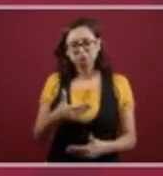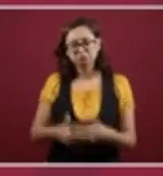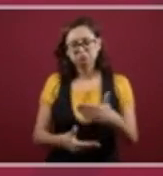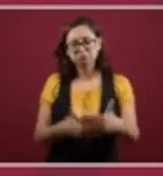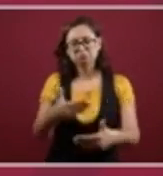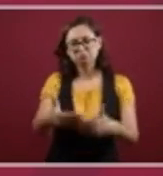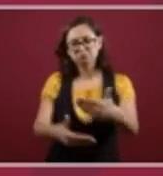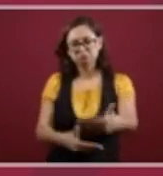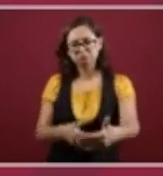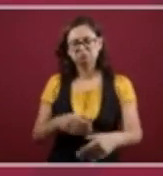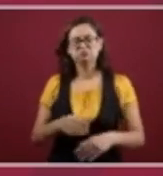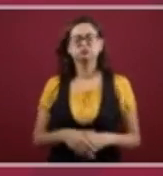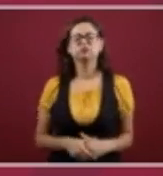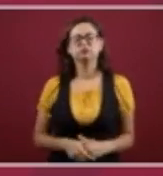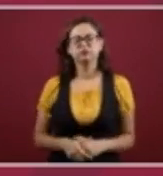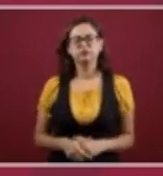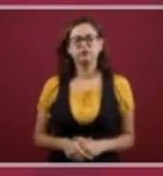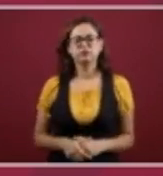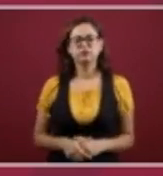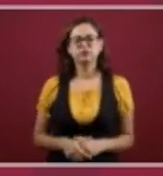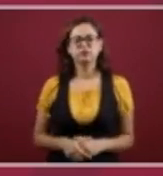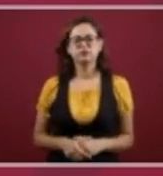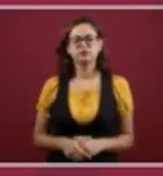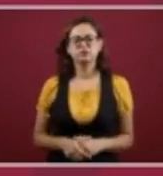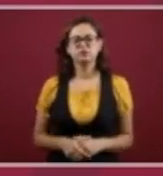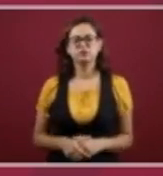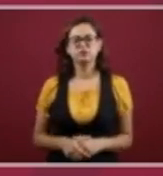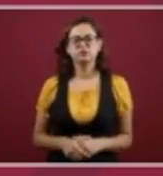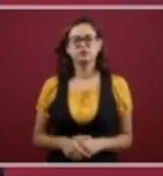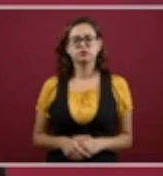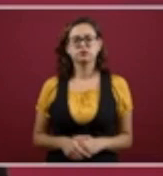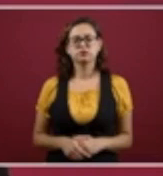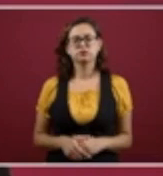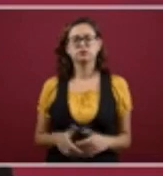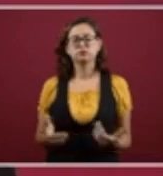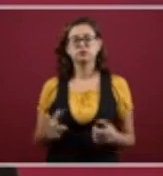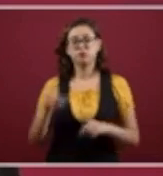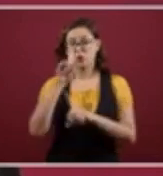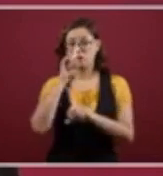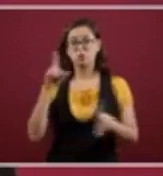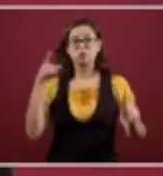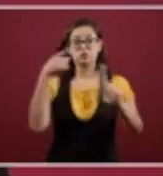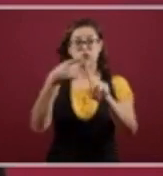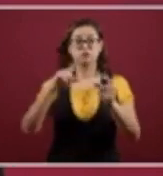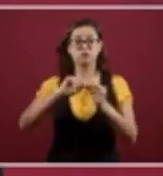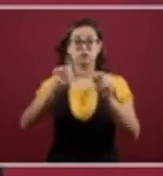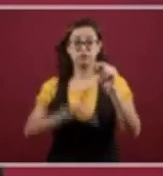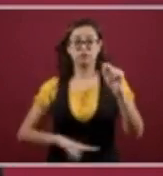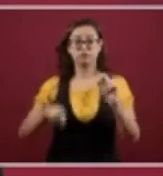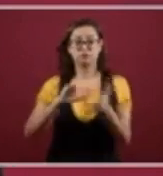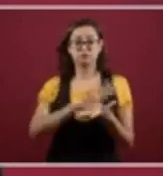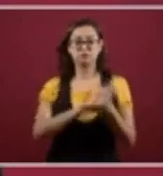el avance que llevamos en el propósito de transformar a México.